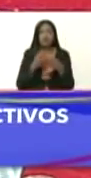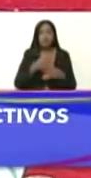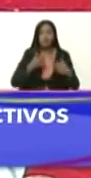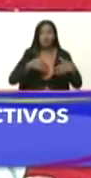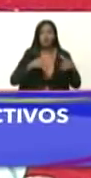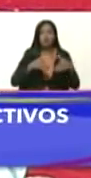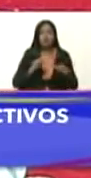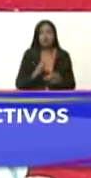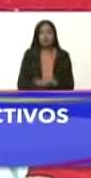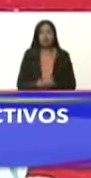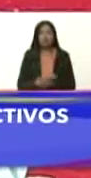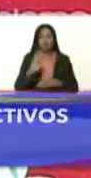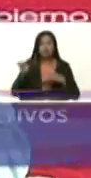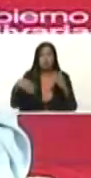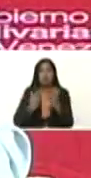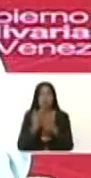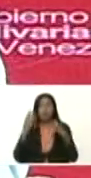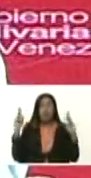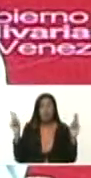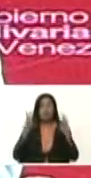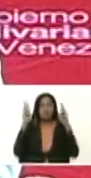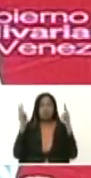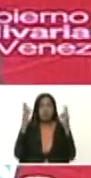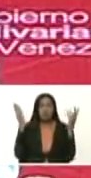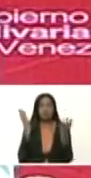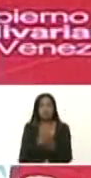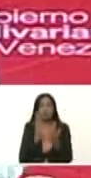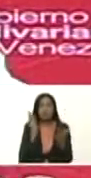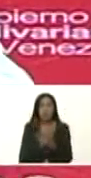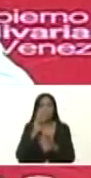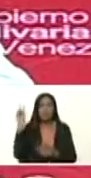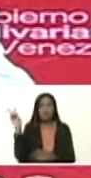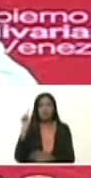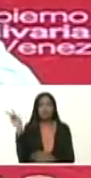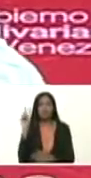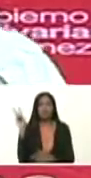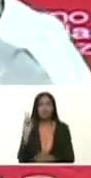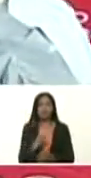Guayana! ¡Hasta la victoria siempre, Venezuela!